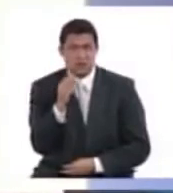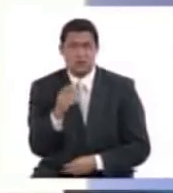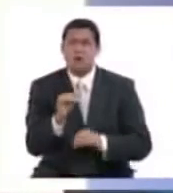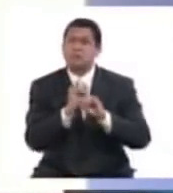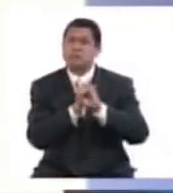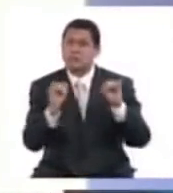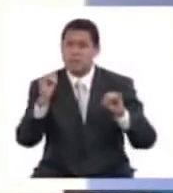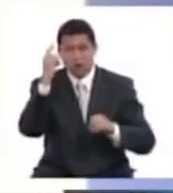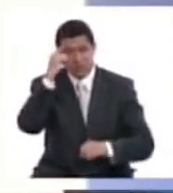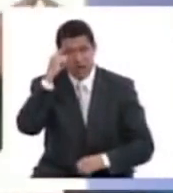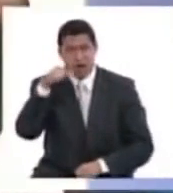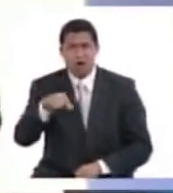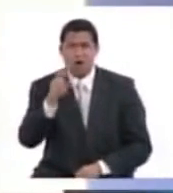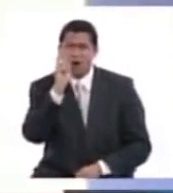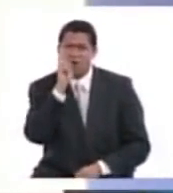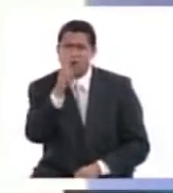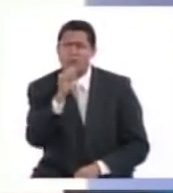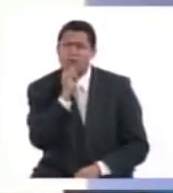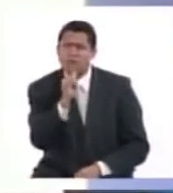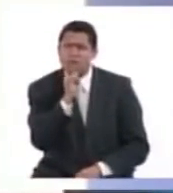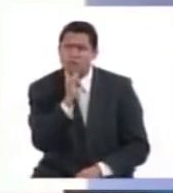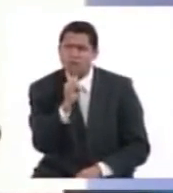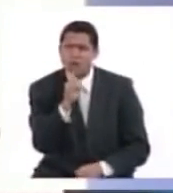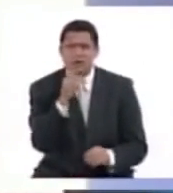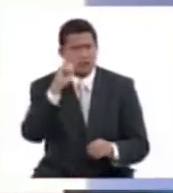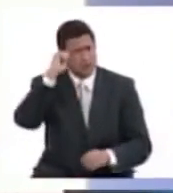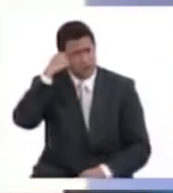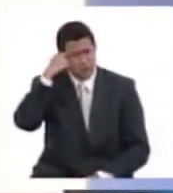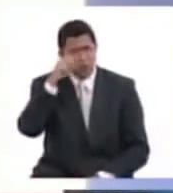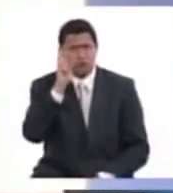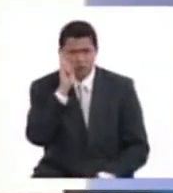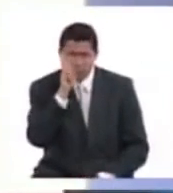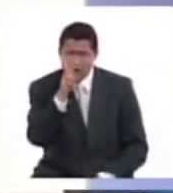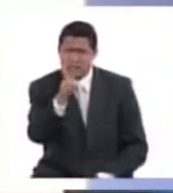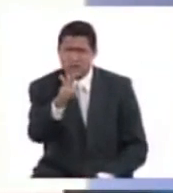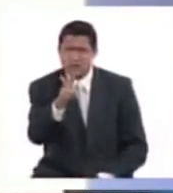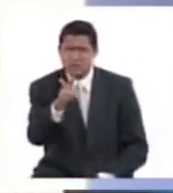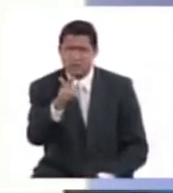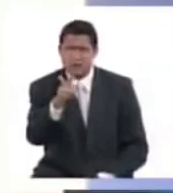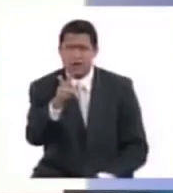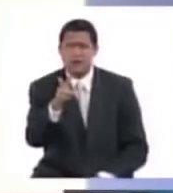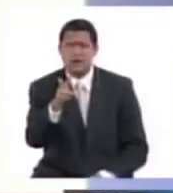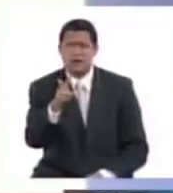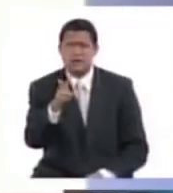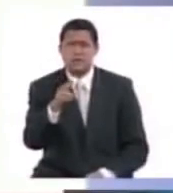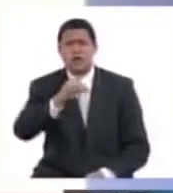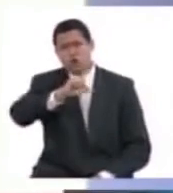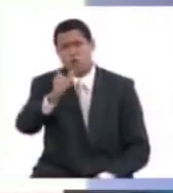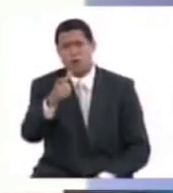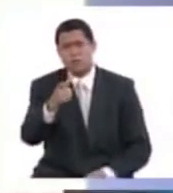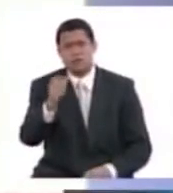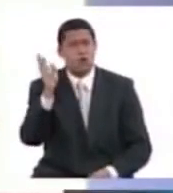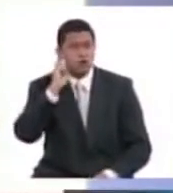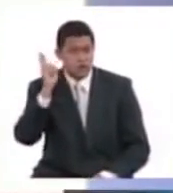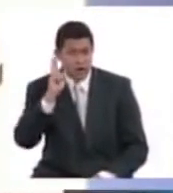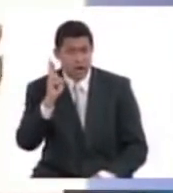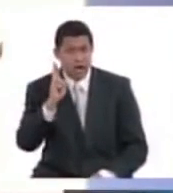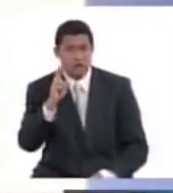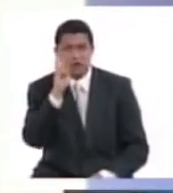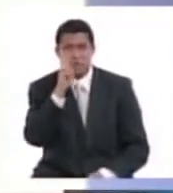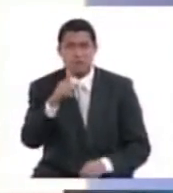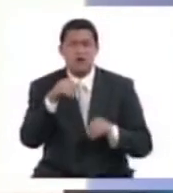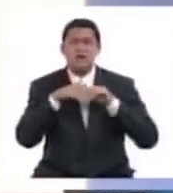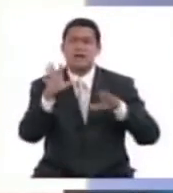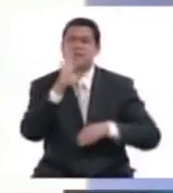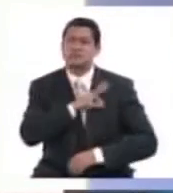terminar el día de hoy con esta información, recordándole que usted también puede escucharnos a través de Globovisión Radio y seguirnos a través de todas las